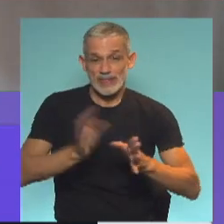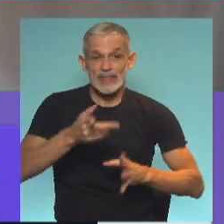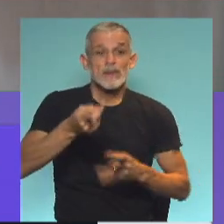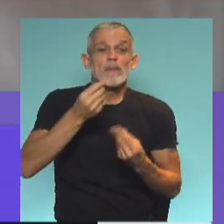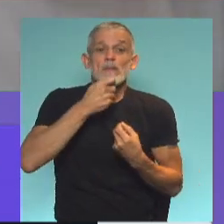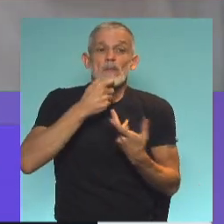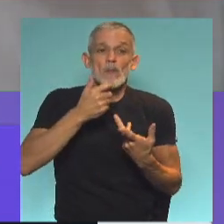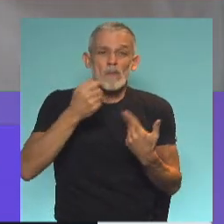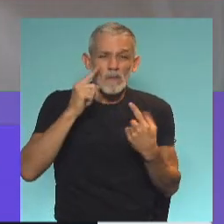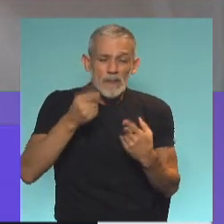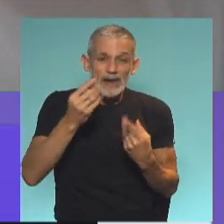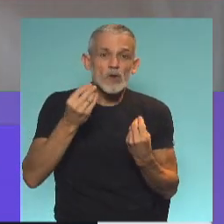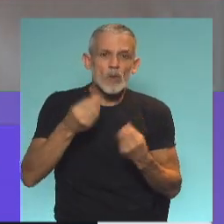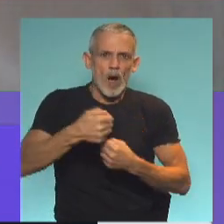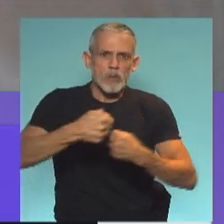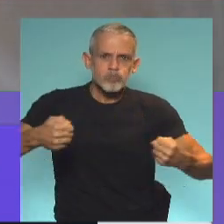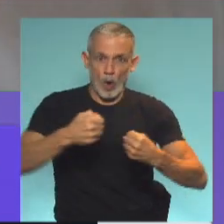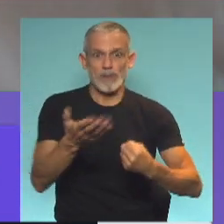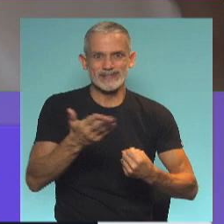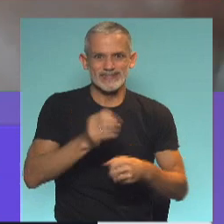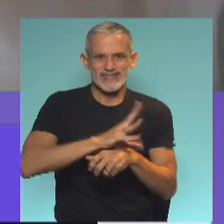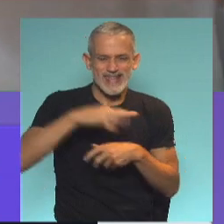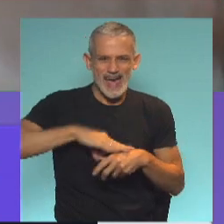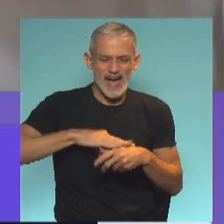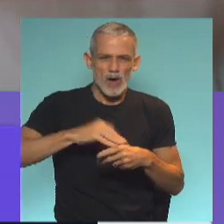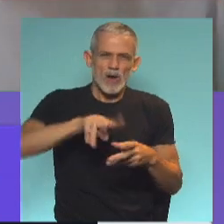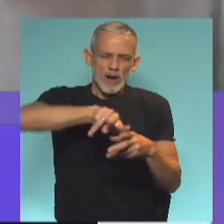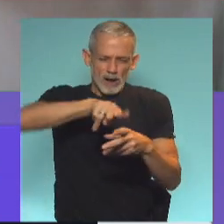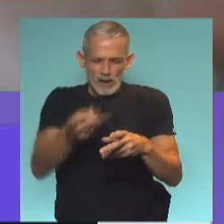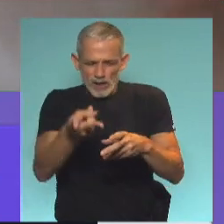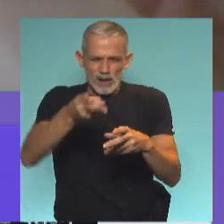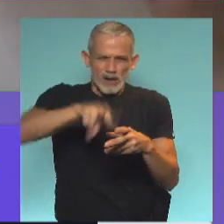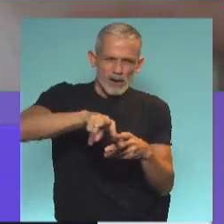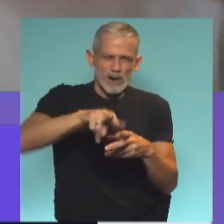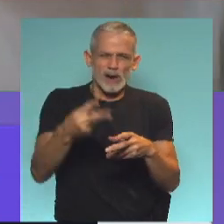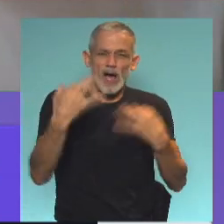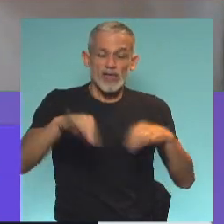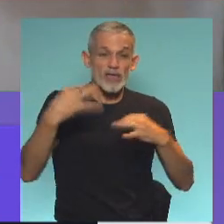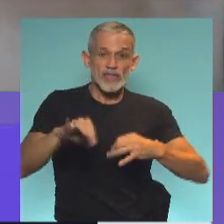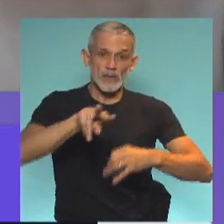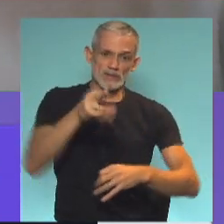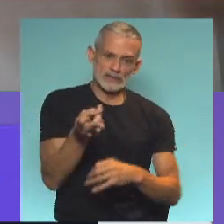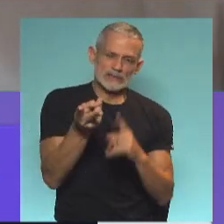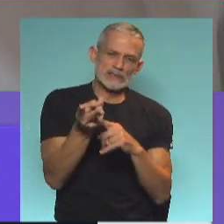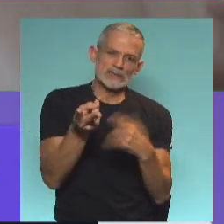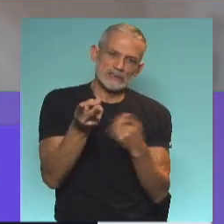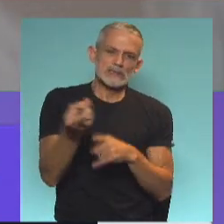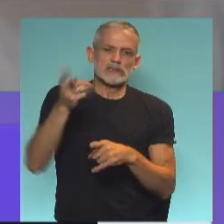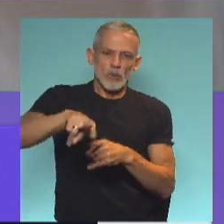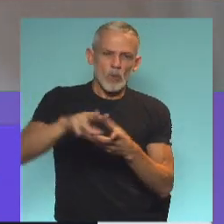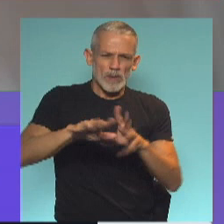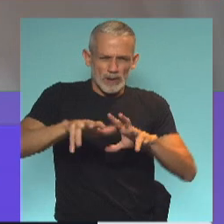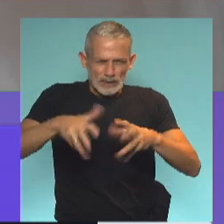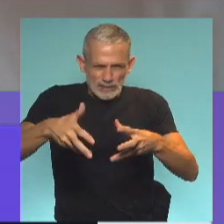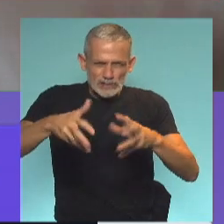por ejemplo, es la obesidad y la obesidad mórbida. Dar vuelta, pronar a un paciente, volverlo a la posición anterior,